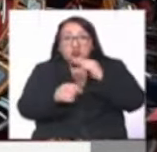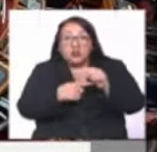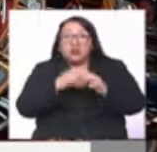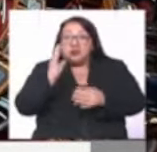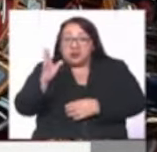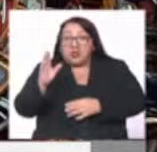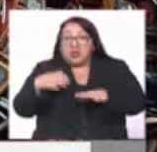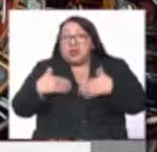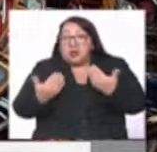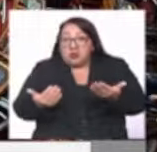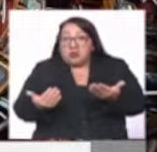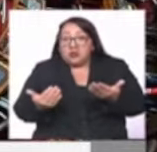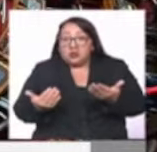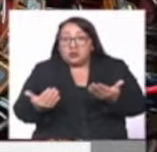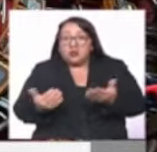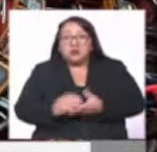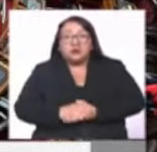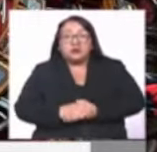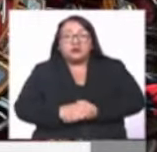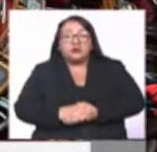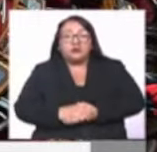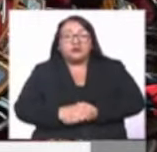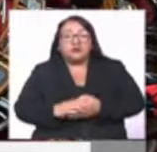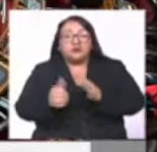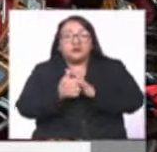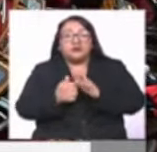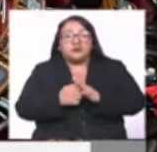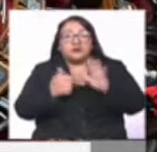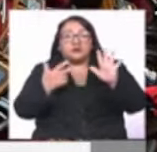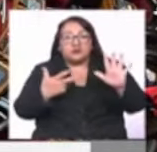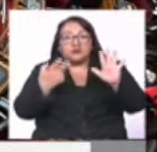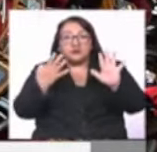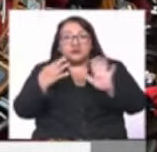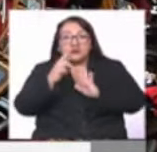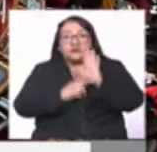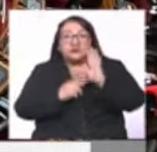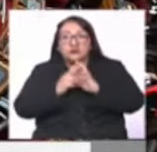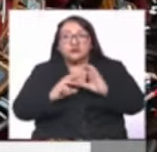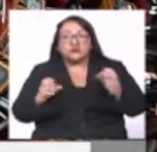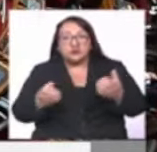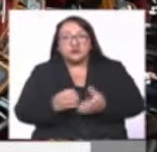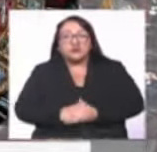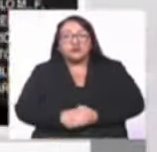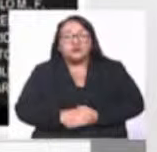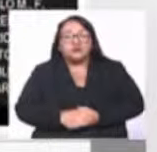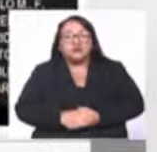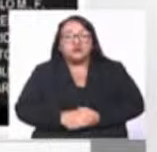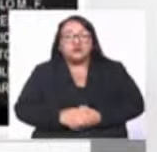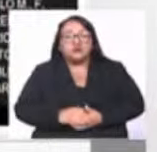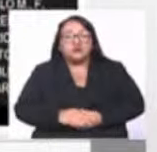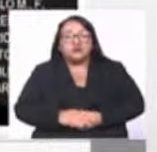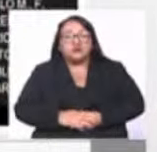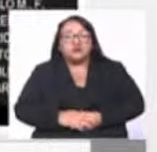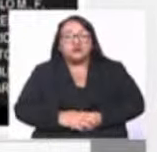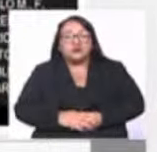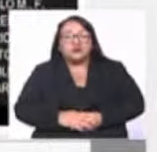establece H del artículo 89 del reglamento del parlamento